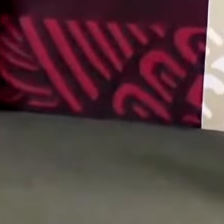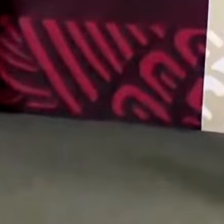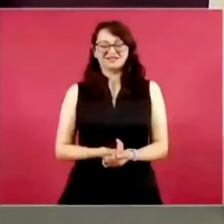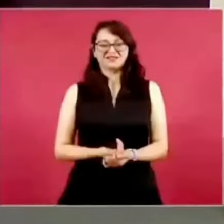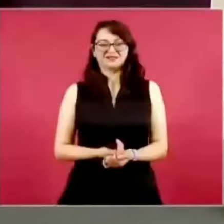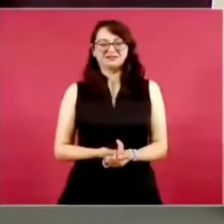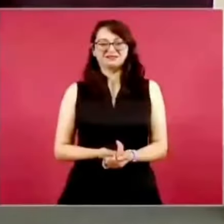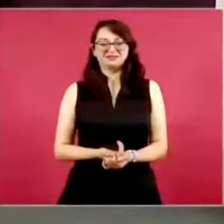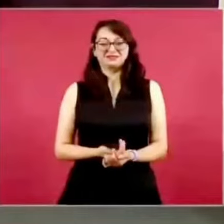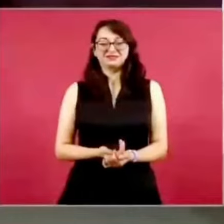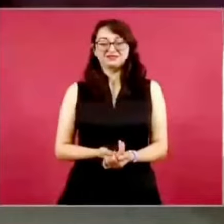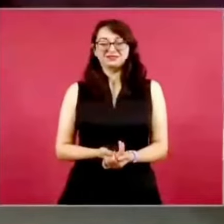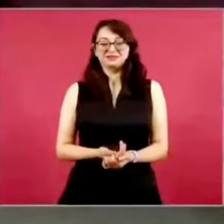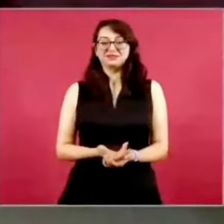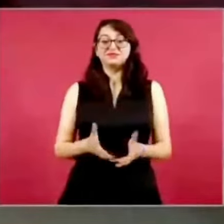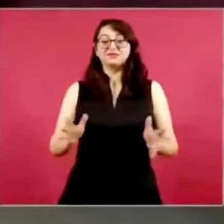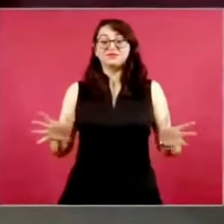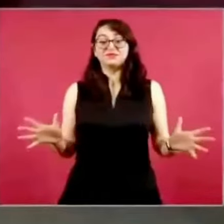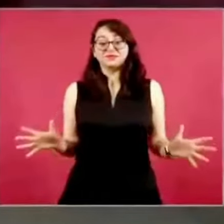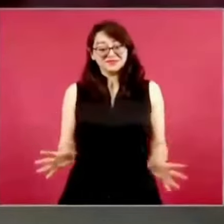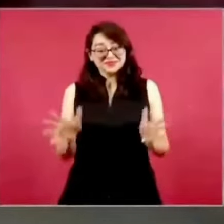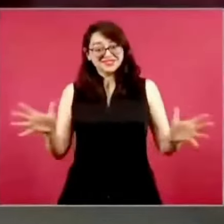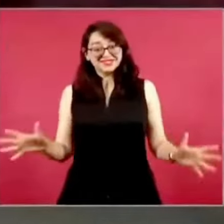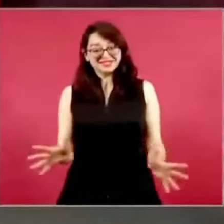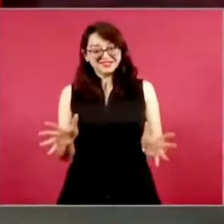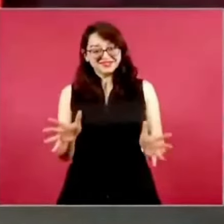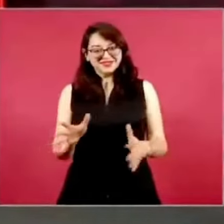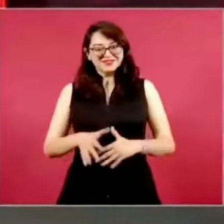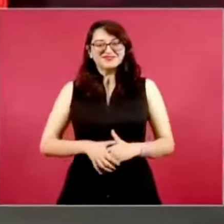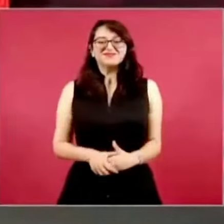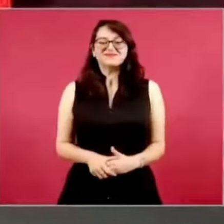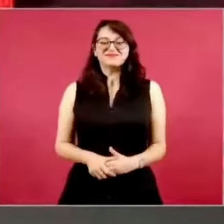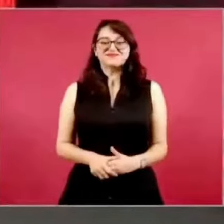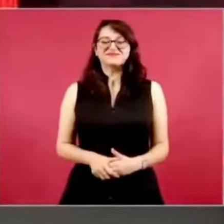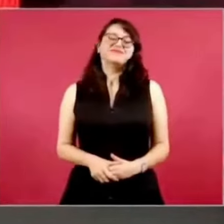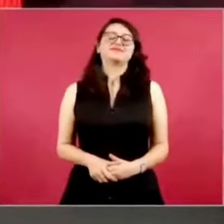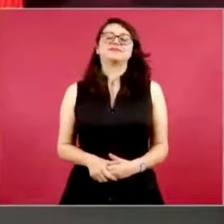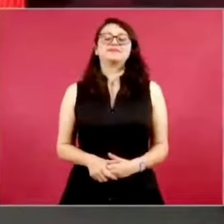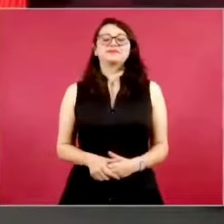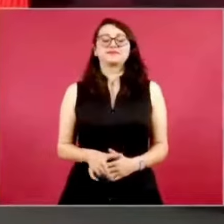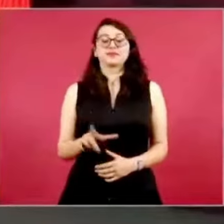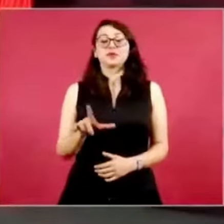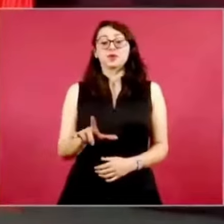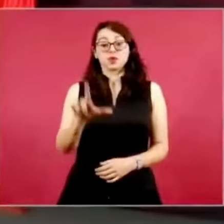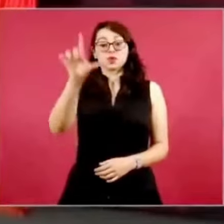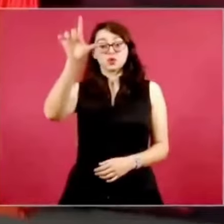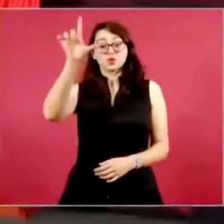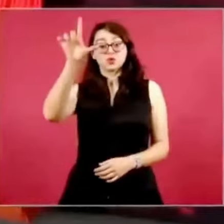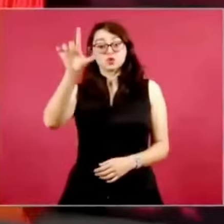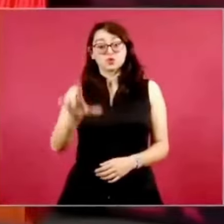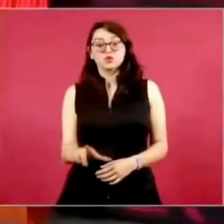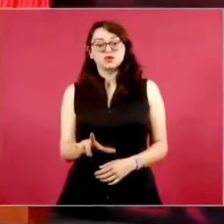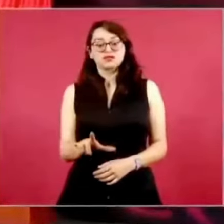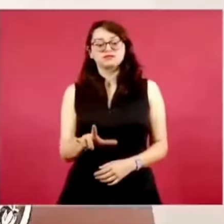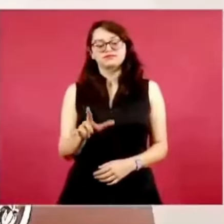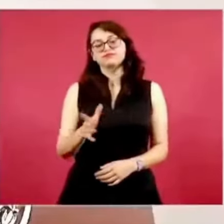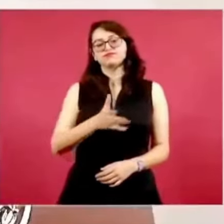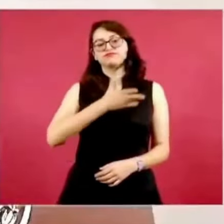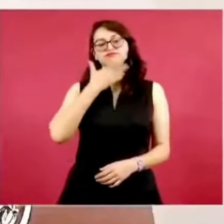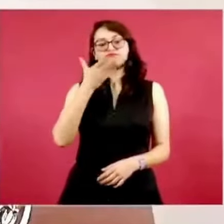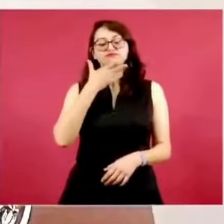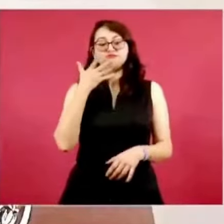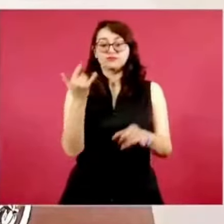bueno como todos los lunes vamos a informar sobre Quién es quién en los